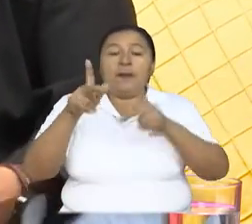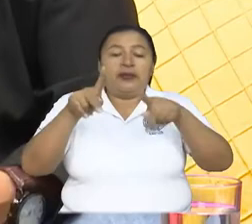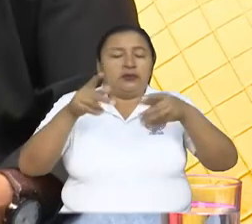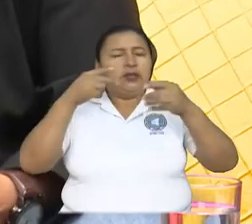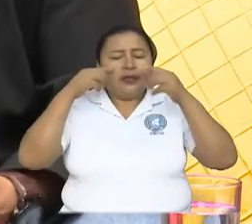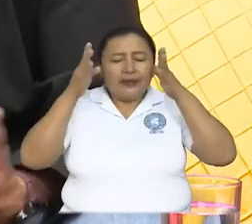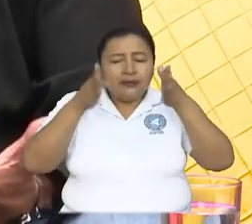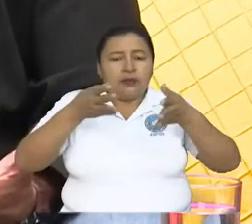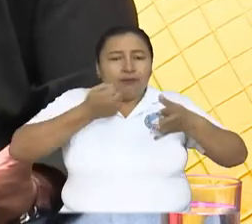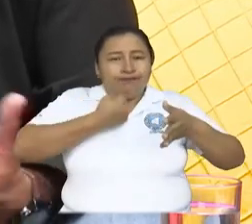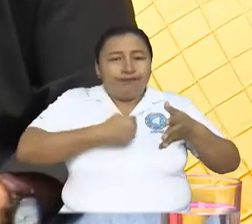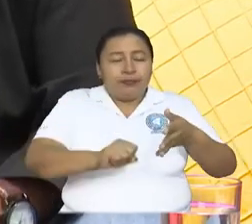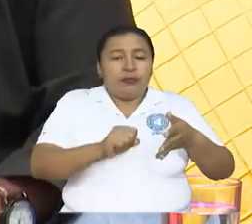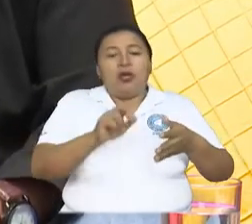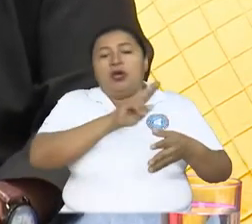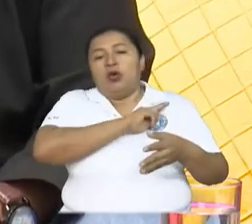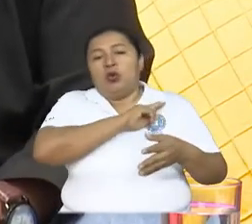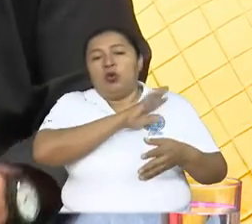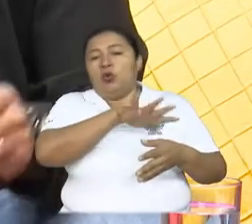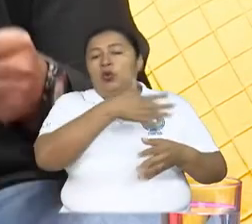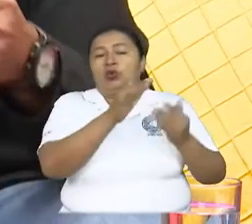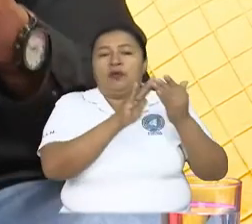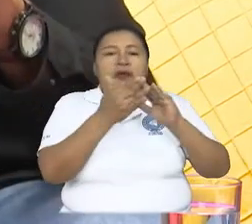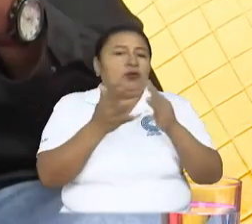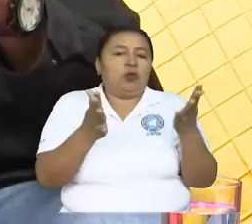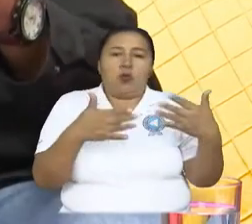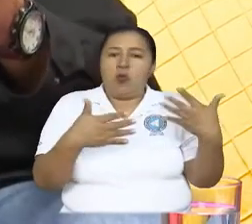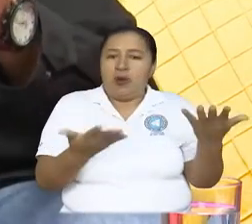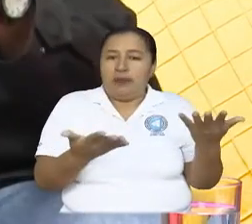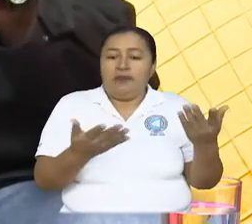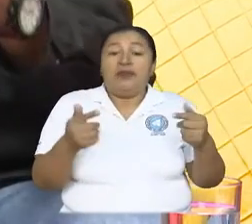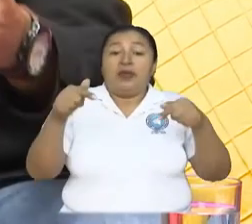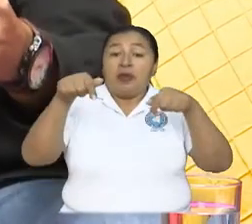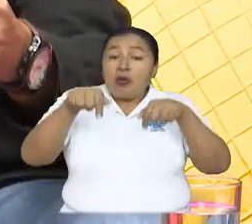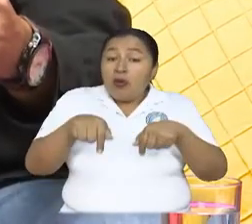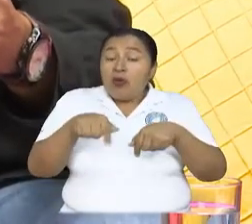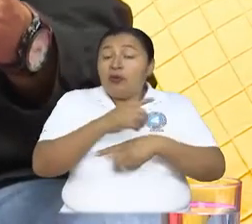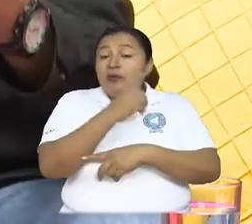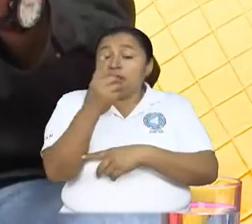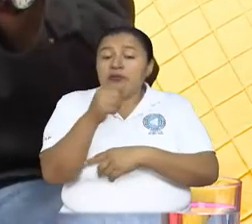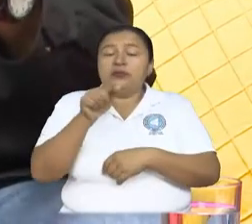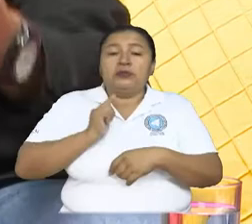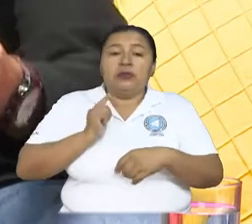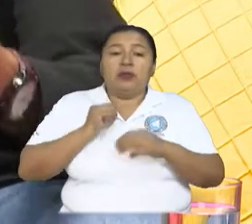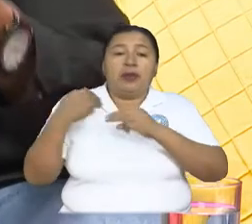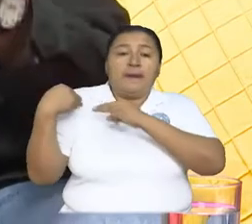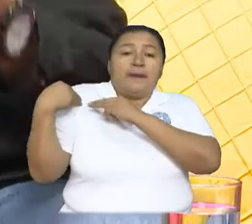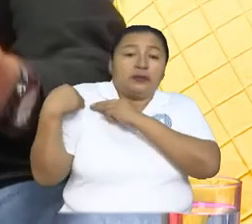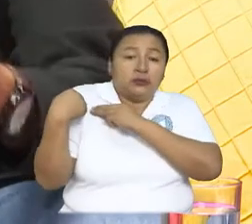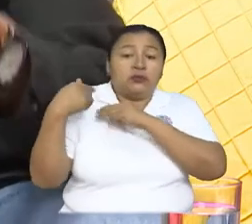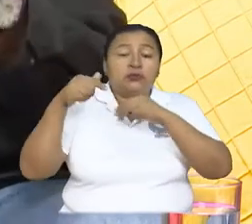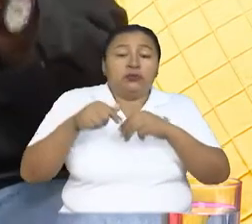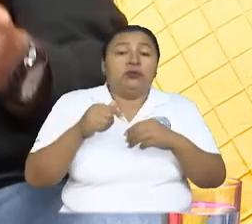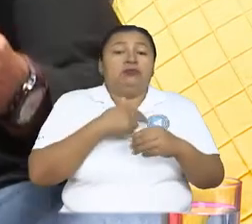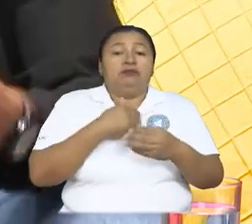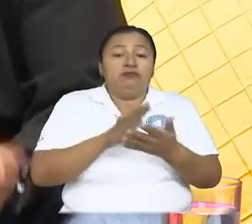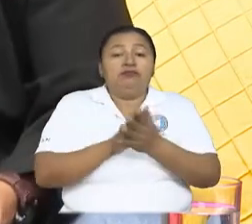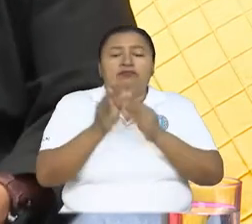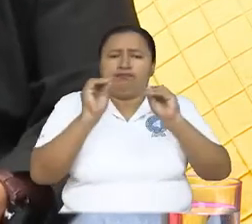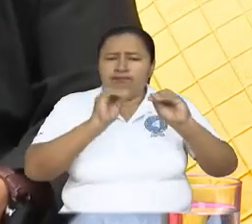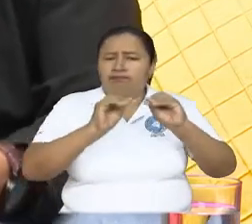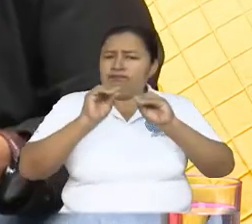que no tienen entonces hoy día nosotros estamos a la misión de captar preparar capacitar